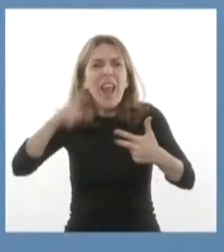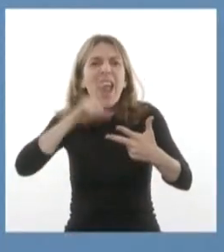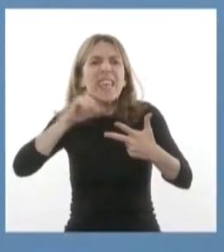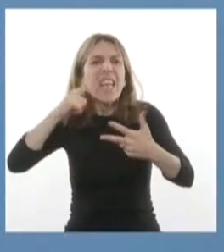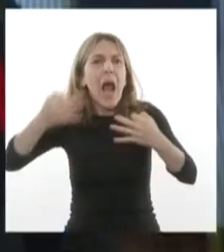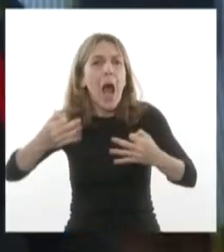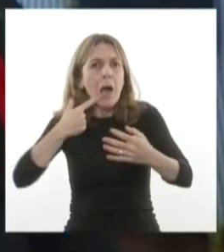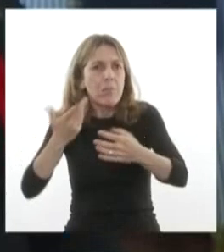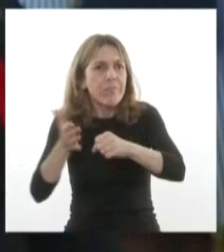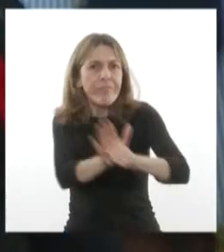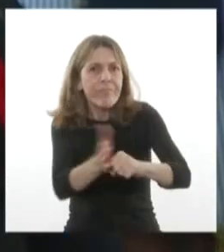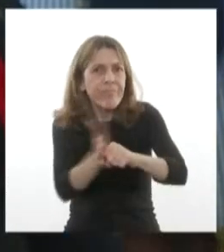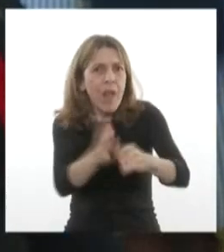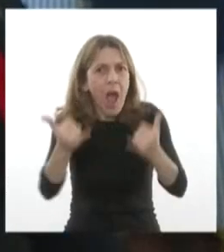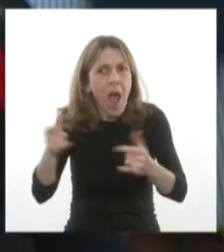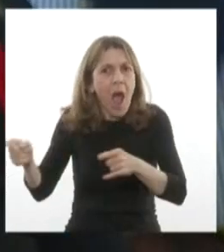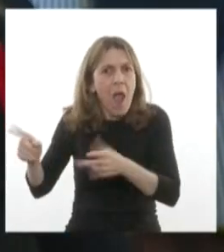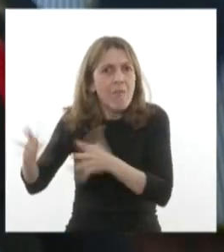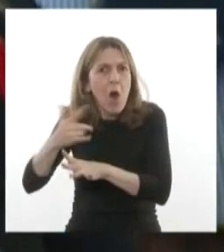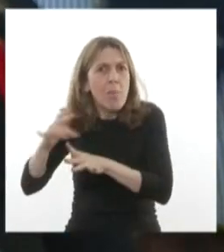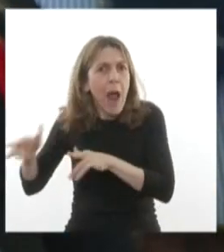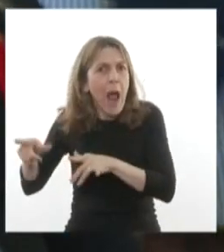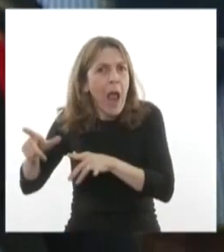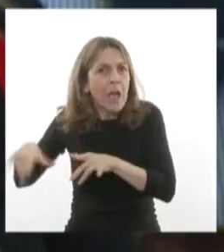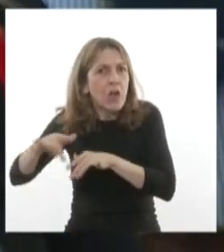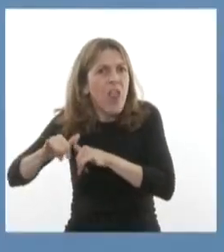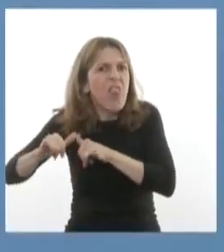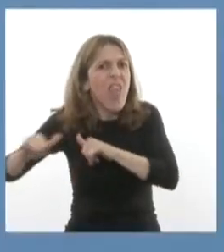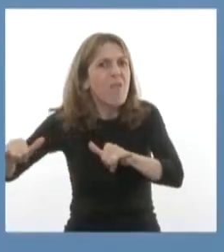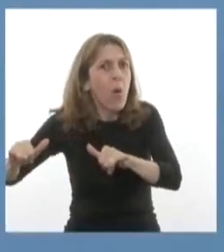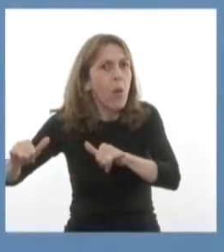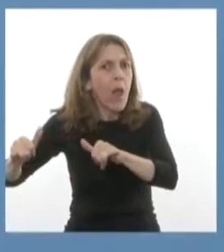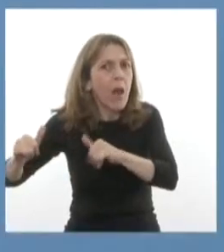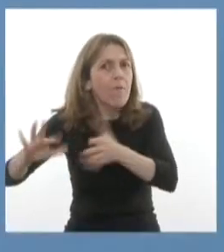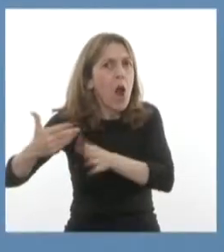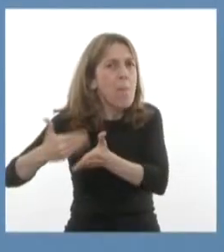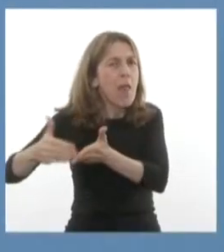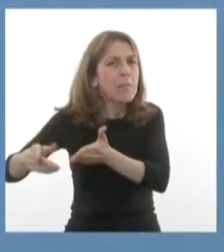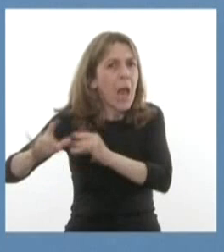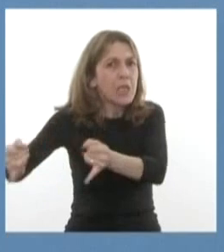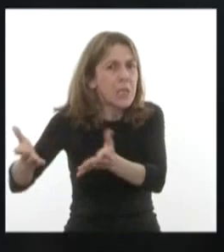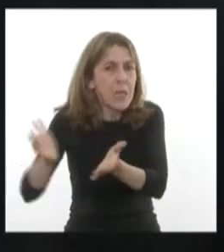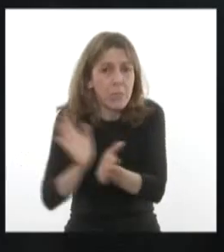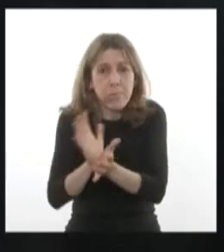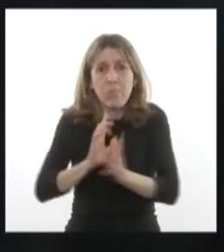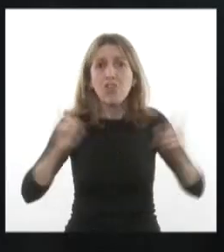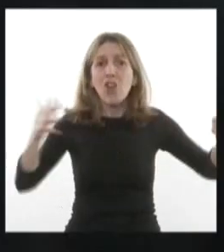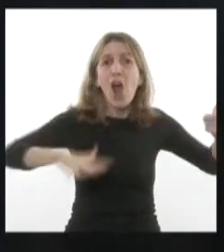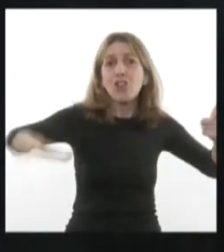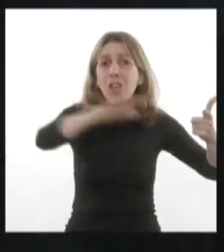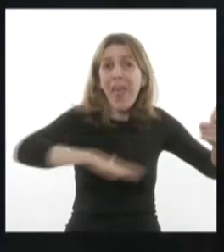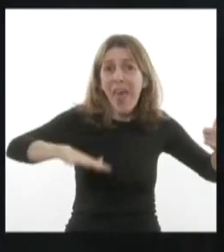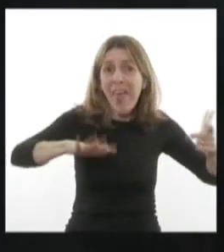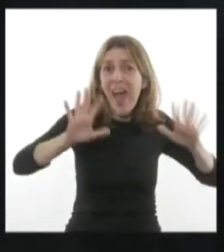cuáles, pero están generando descarte en la sociedad. Y una sociedad que descarta